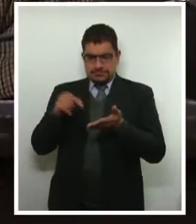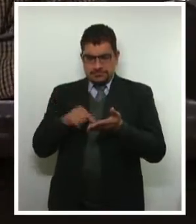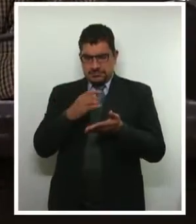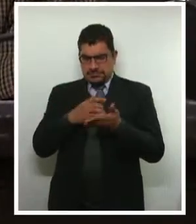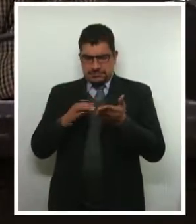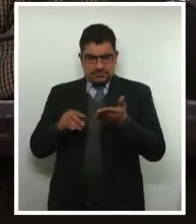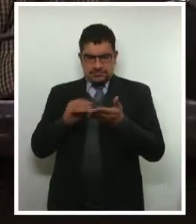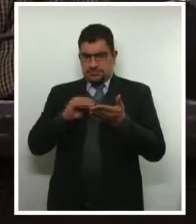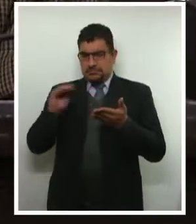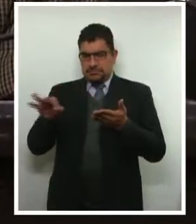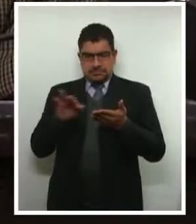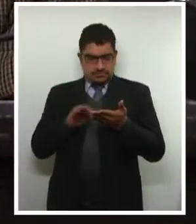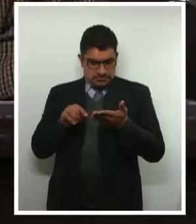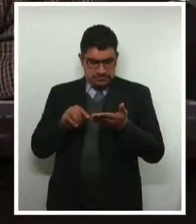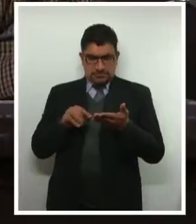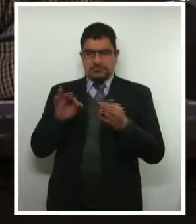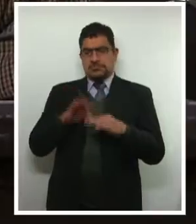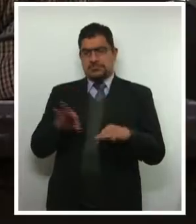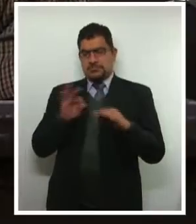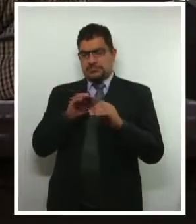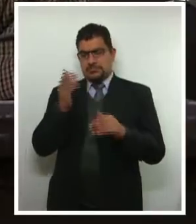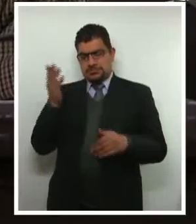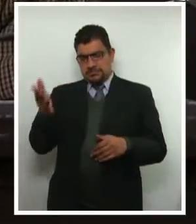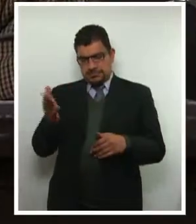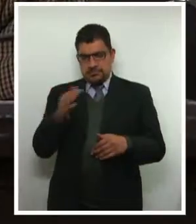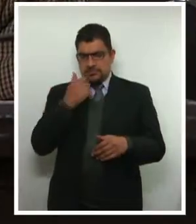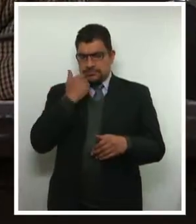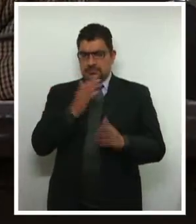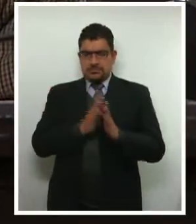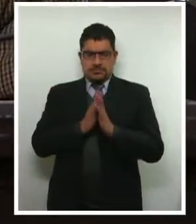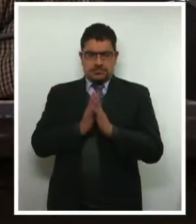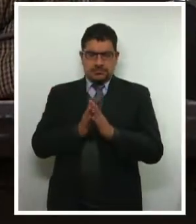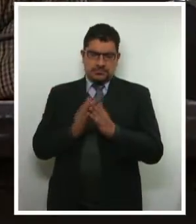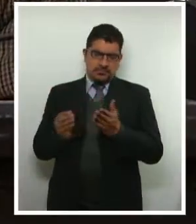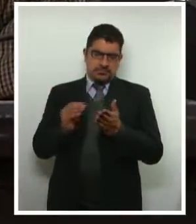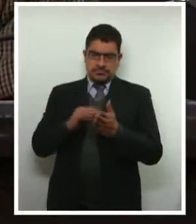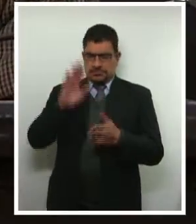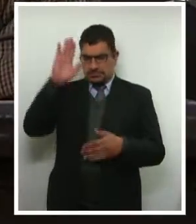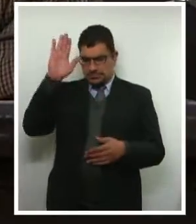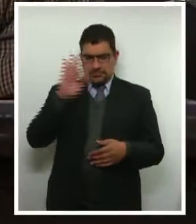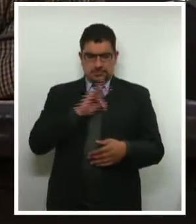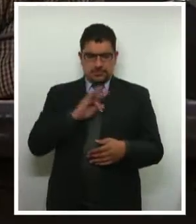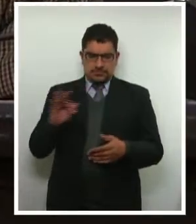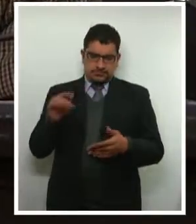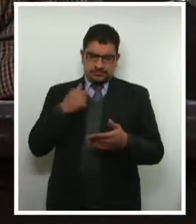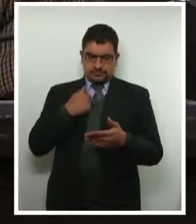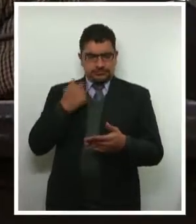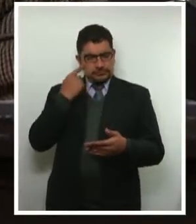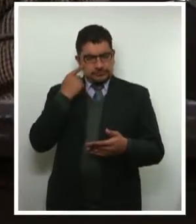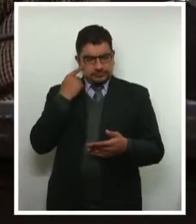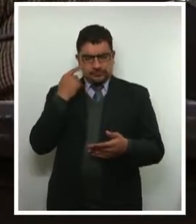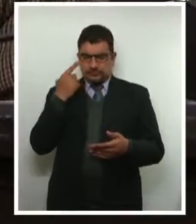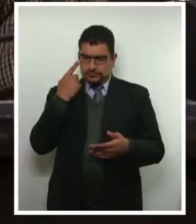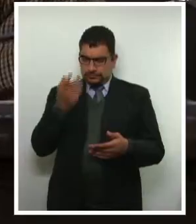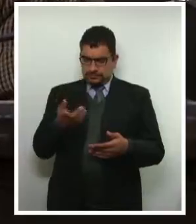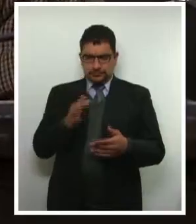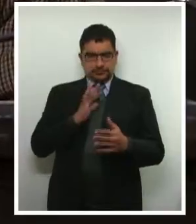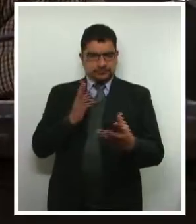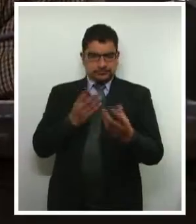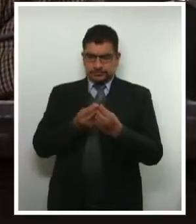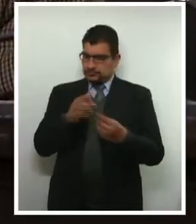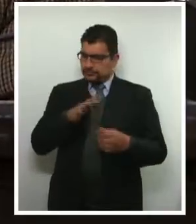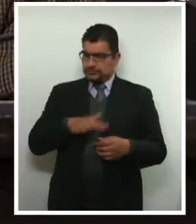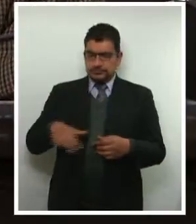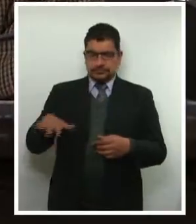contundentes. Yo quiero rogar que se me permita a mí escuchar, y conmigo a